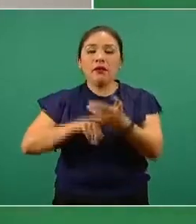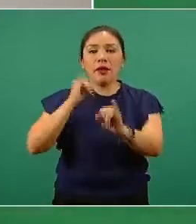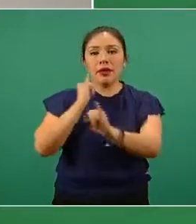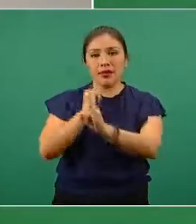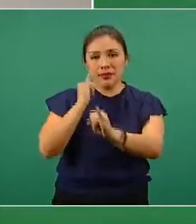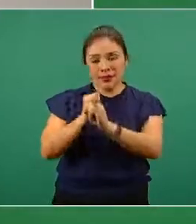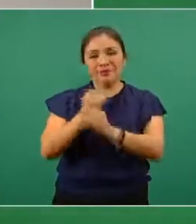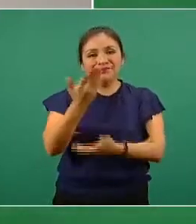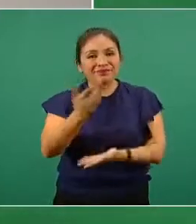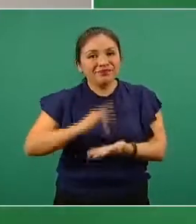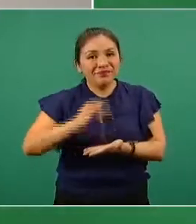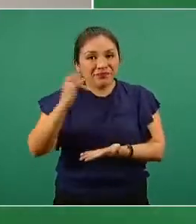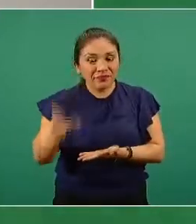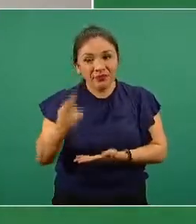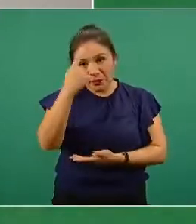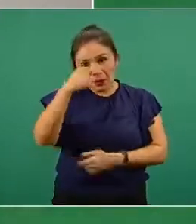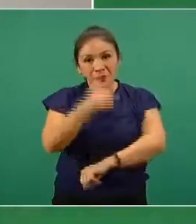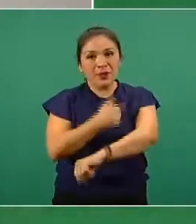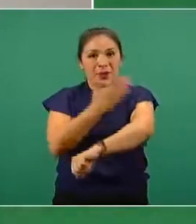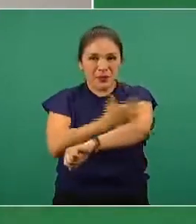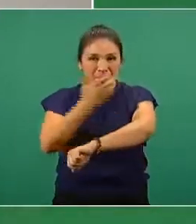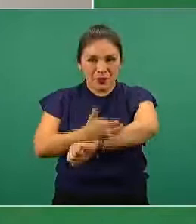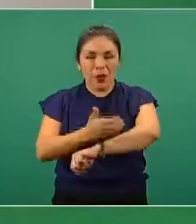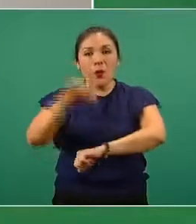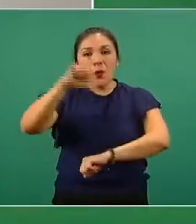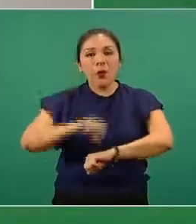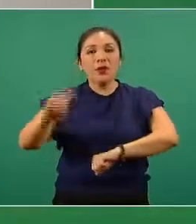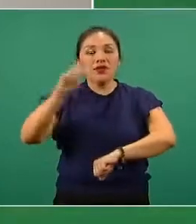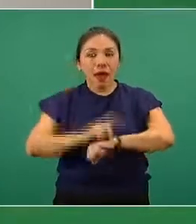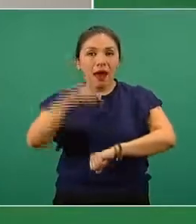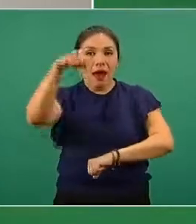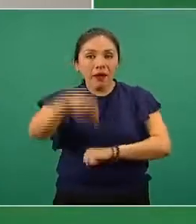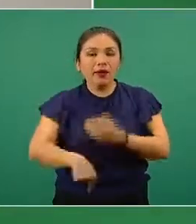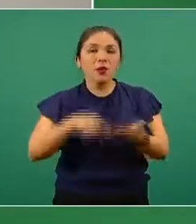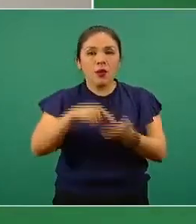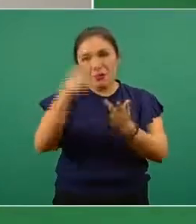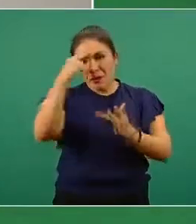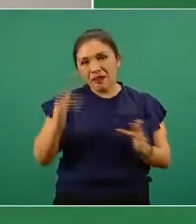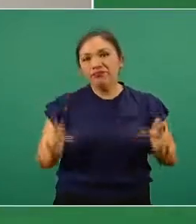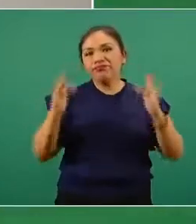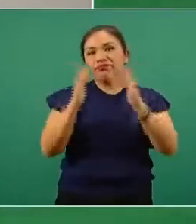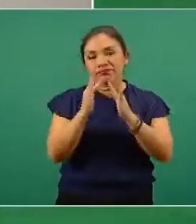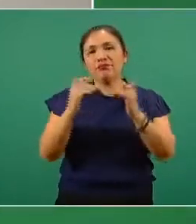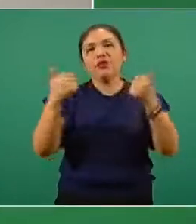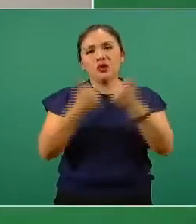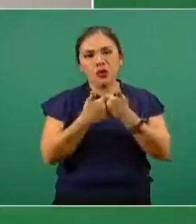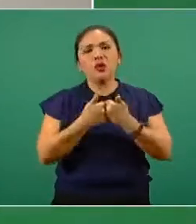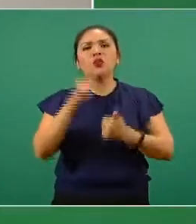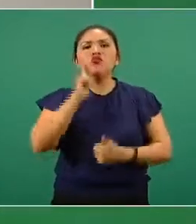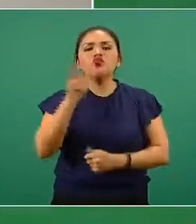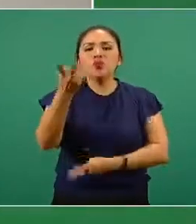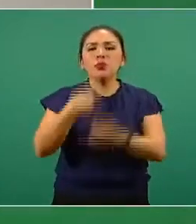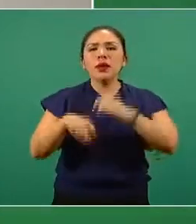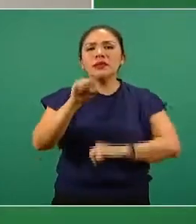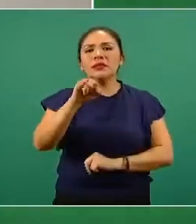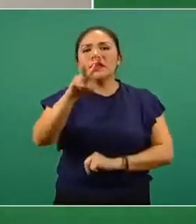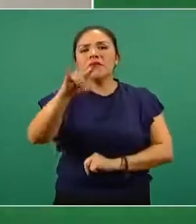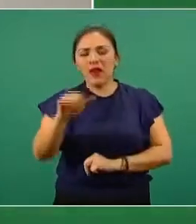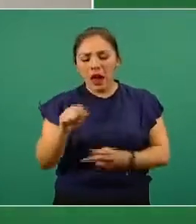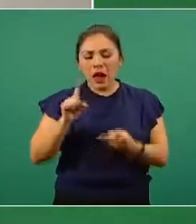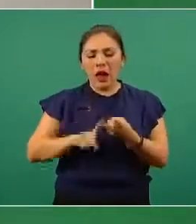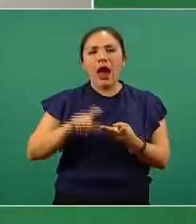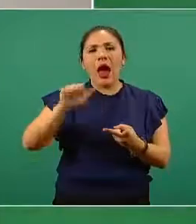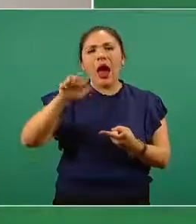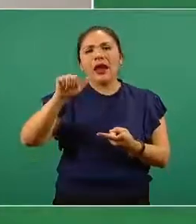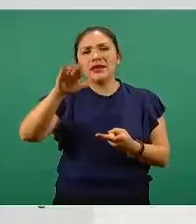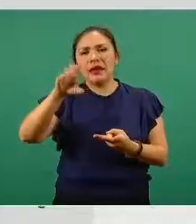virtual. Muchísimas gracias por acompañarnos. Hoy aquí conectados nos acompaña Silvia Núñez, Araceli Aranday,